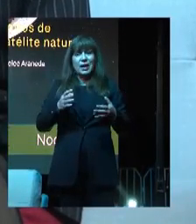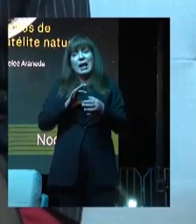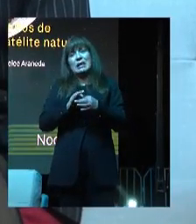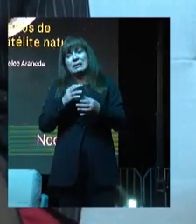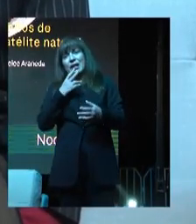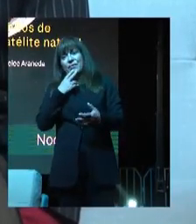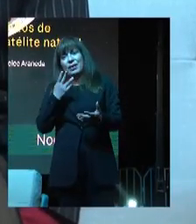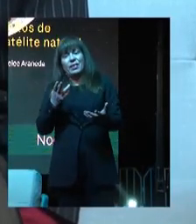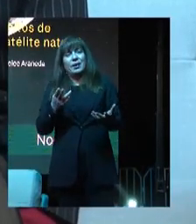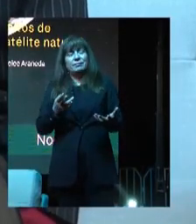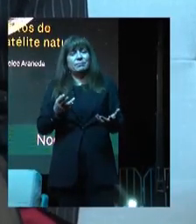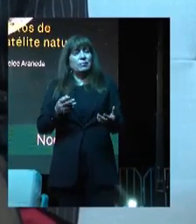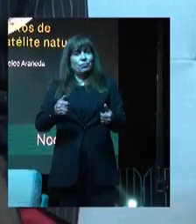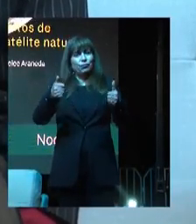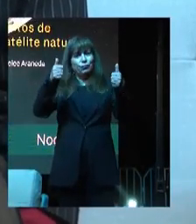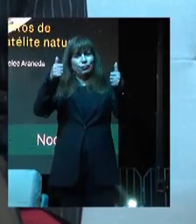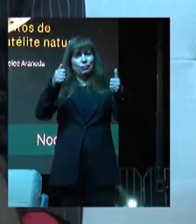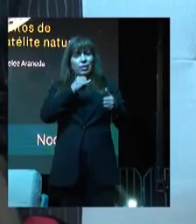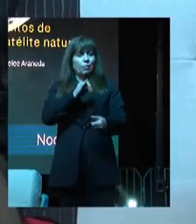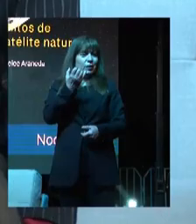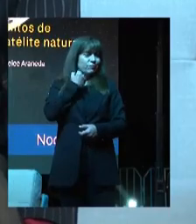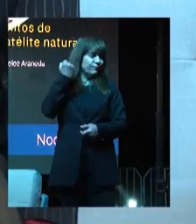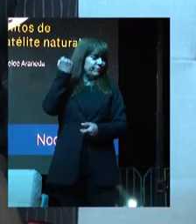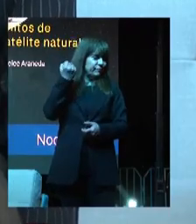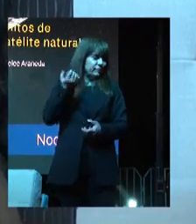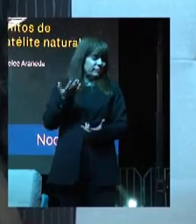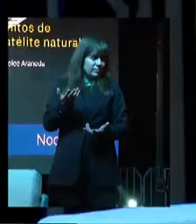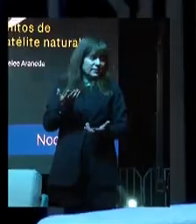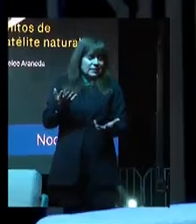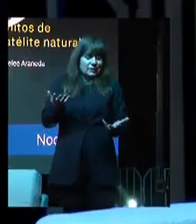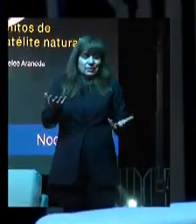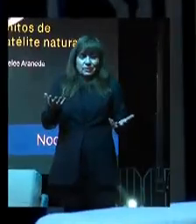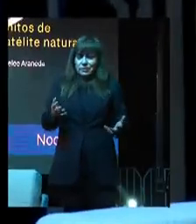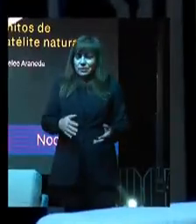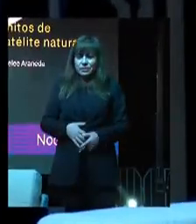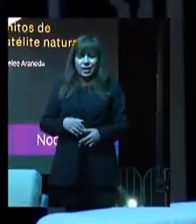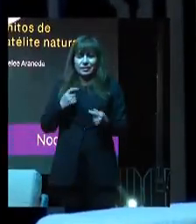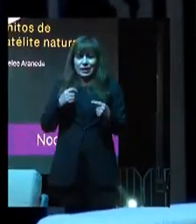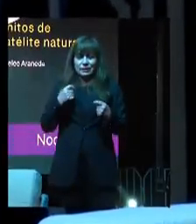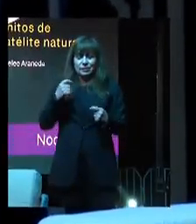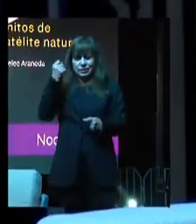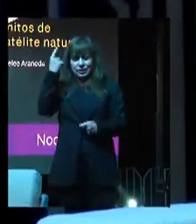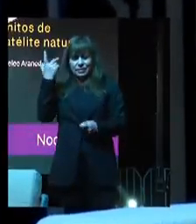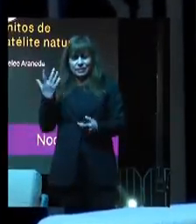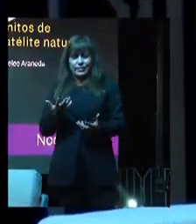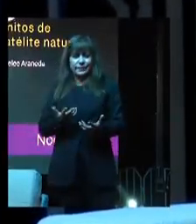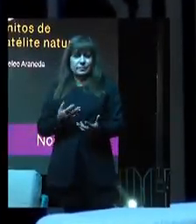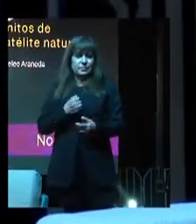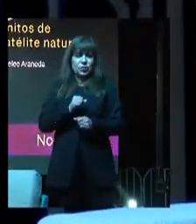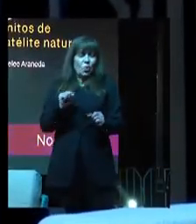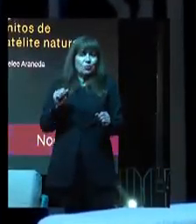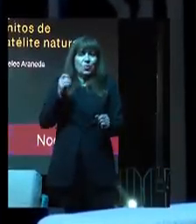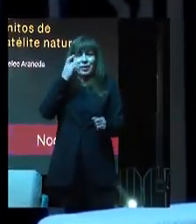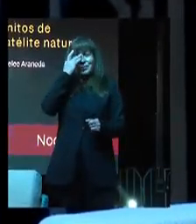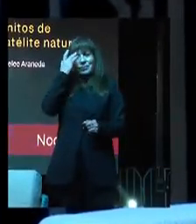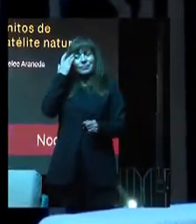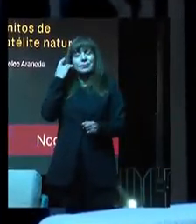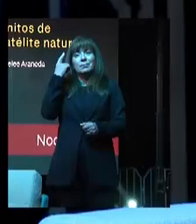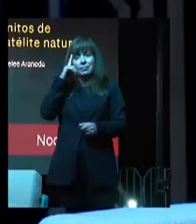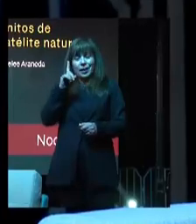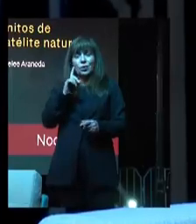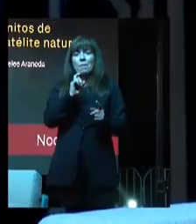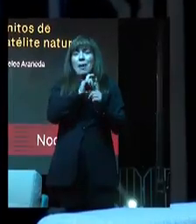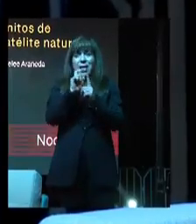la vida de una manera extraordinaria y después se suicida. Bueno, eso todavía estoy tratando de entenderlo. Pero en uno de los versos de ese